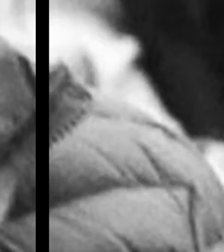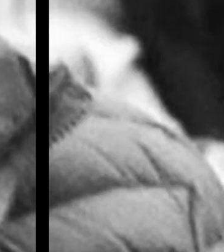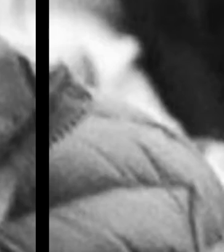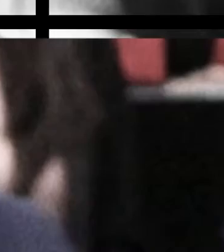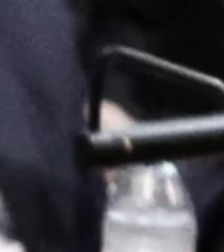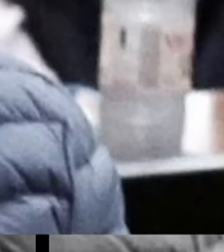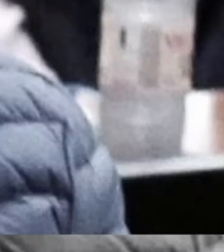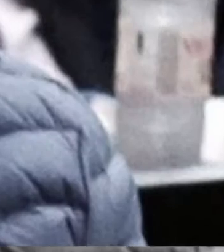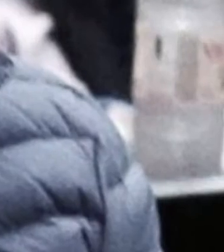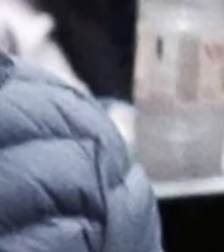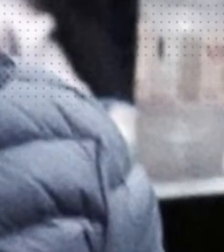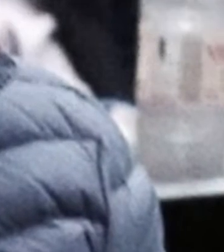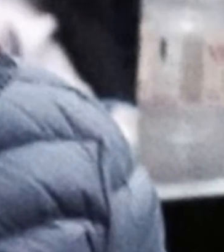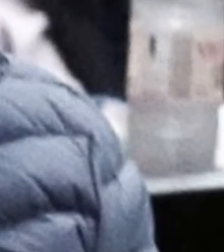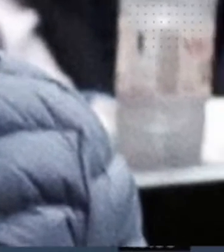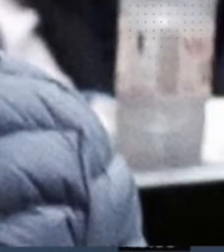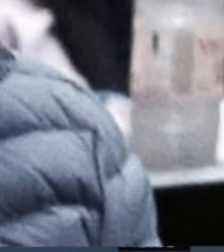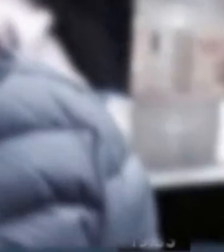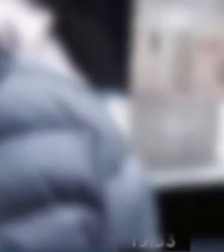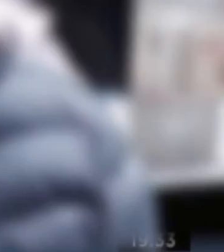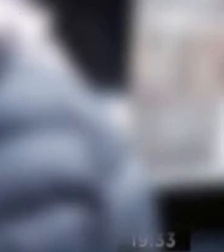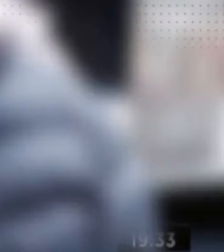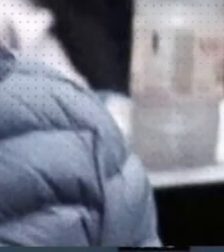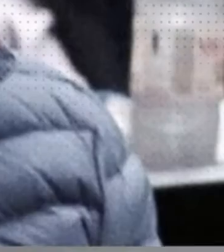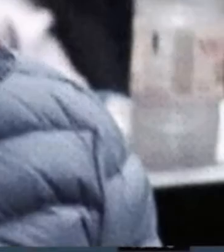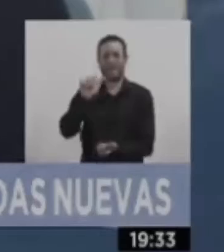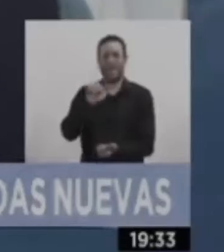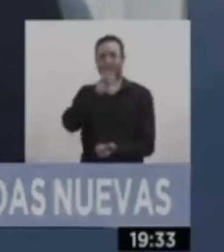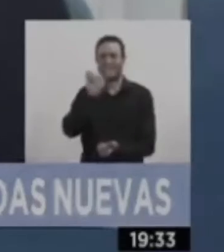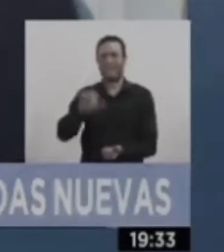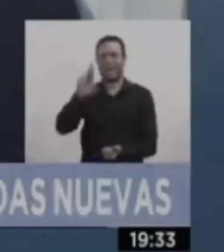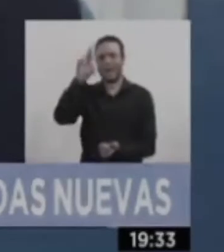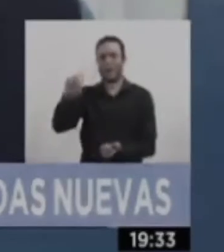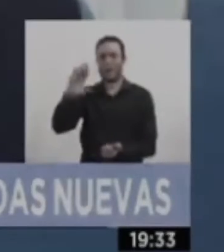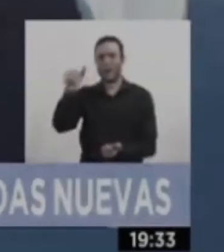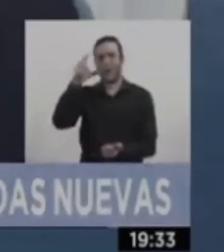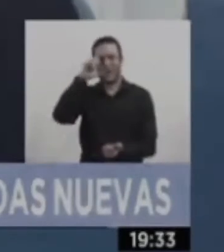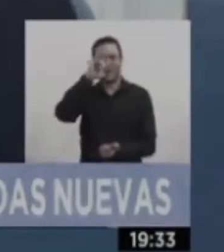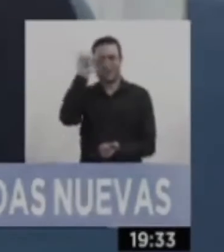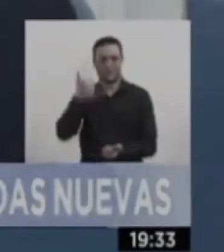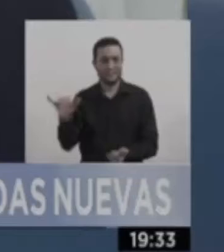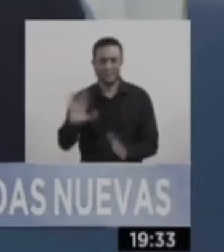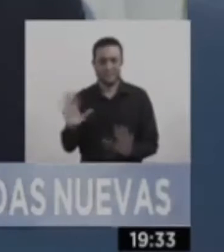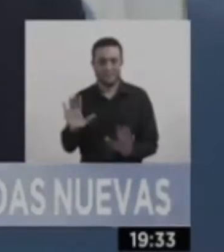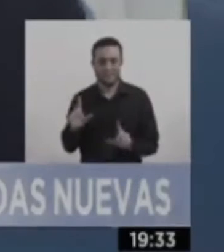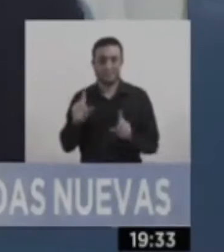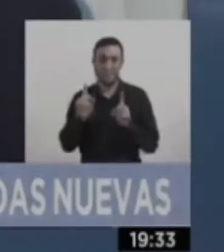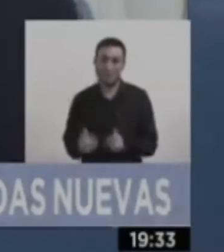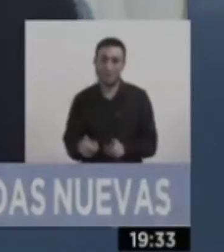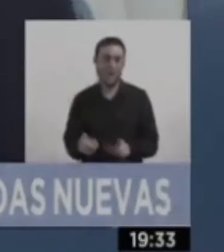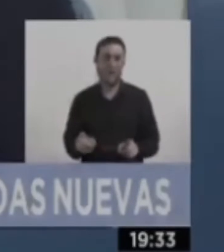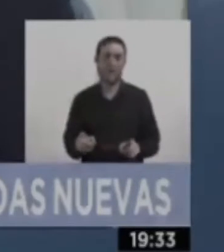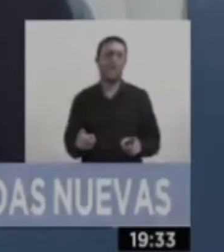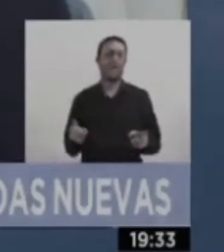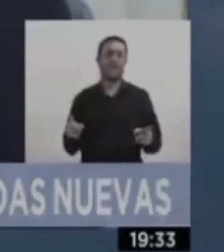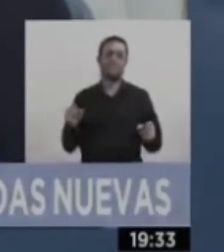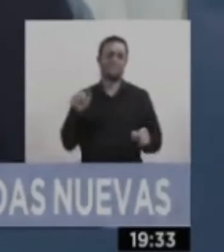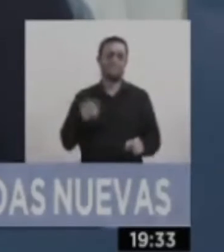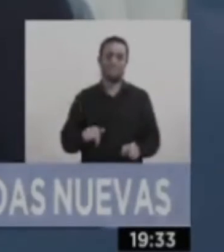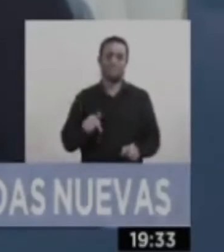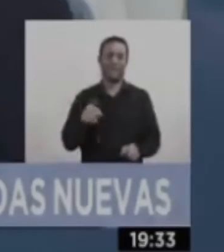Báez. Pero lo que sí quiero decir con todas las letras, que seguimos en la Argentina de hoy con